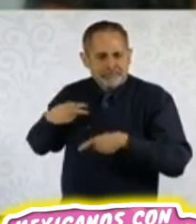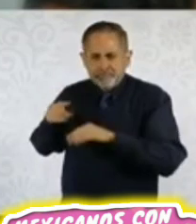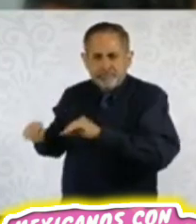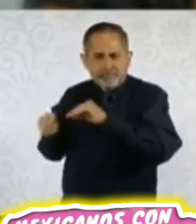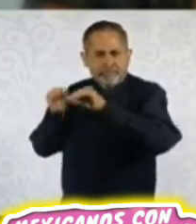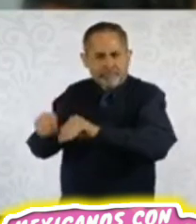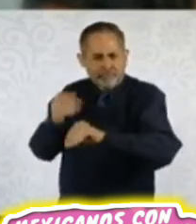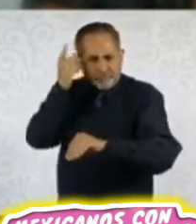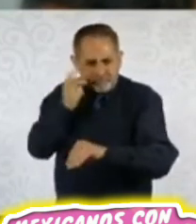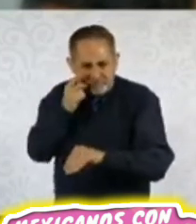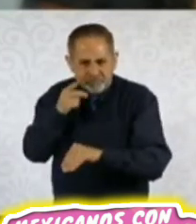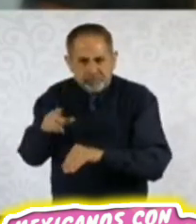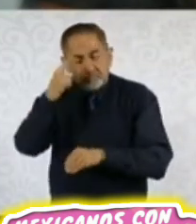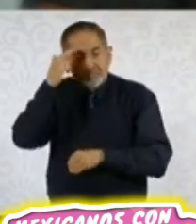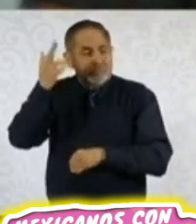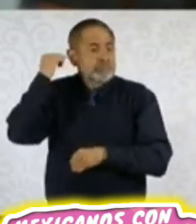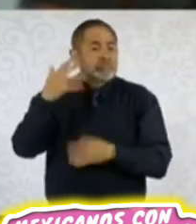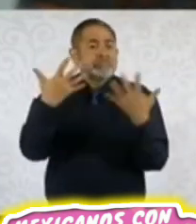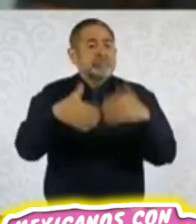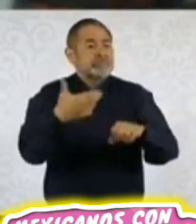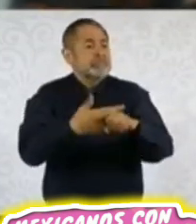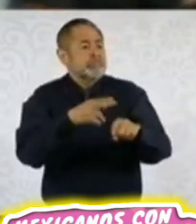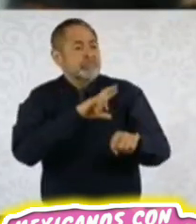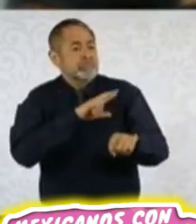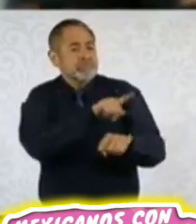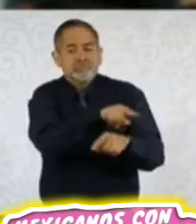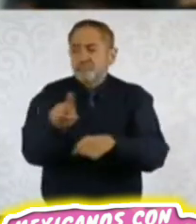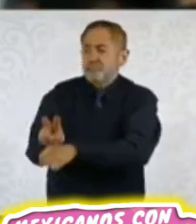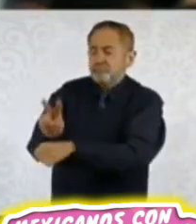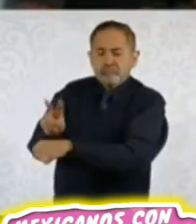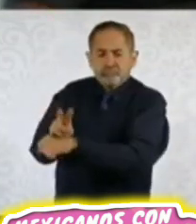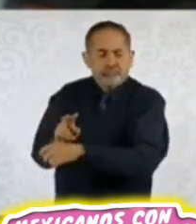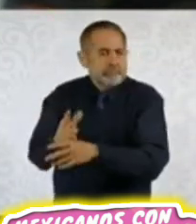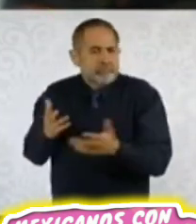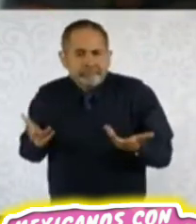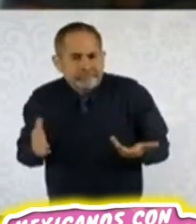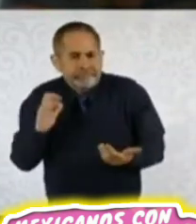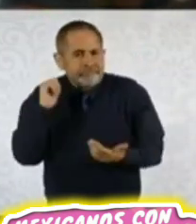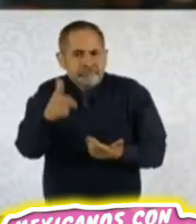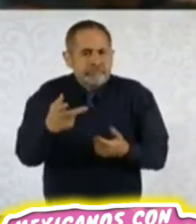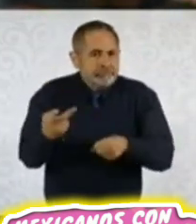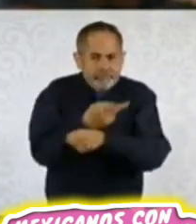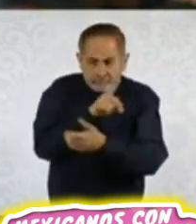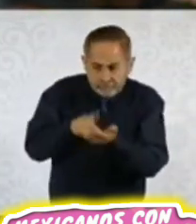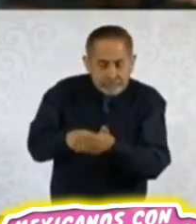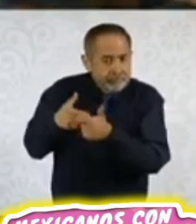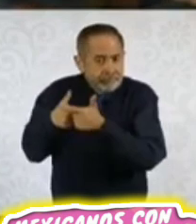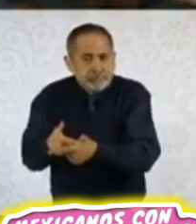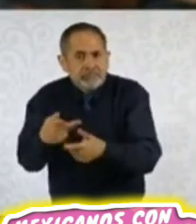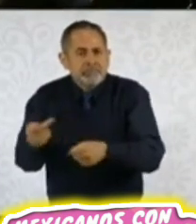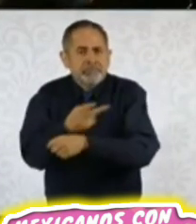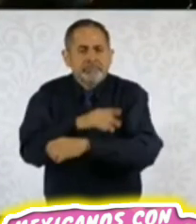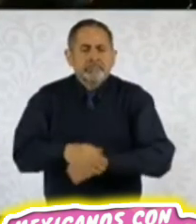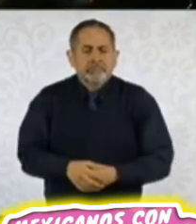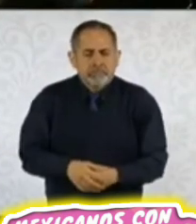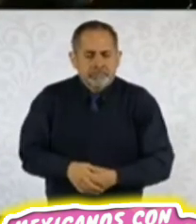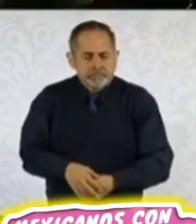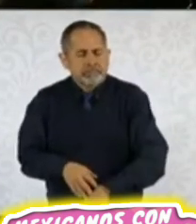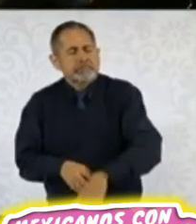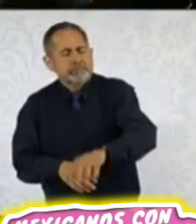la seguridad a empresas privadas. No sé si tiene ya algún corte o alguna idea de qué se va a hacer. También, si quieren,